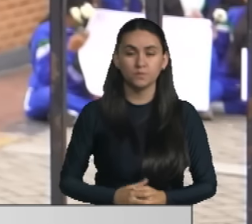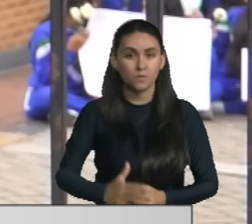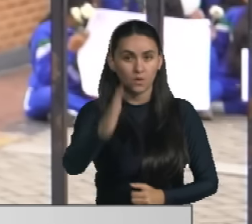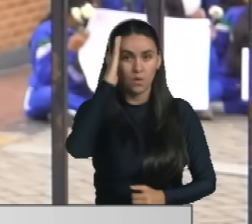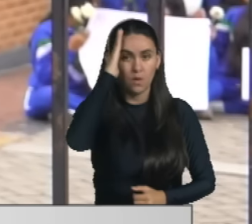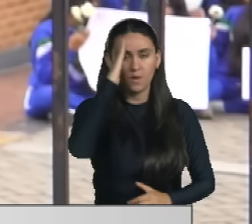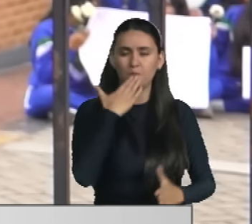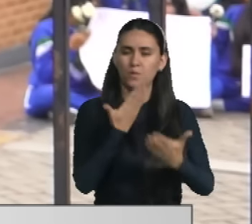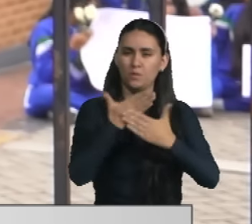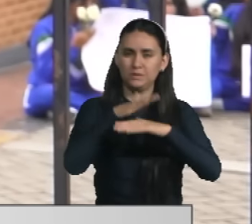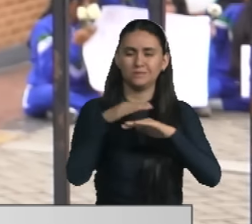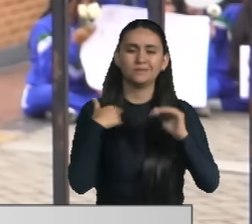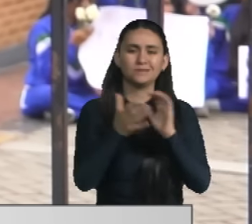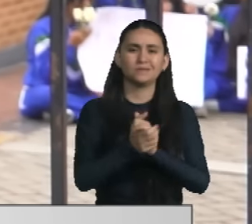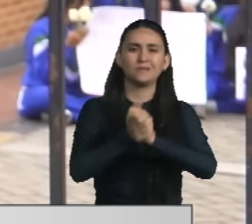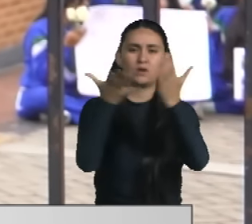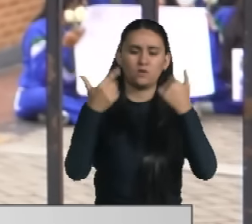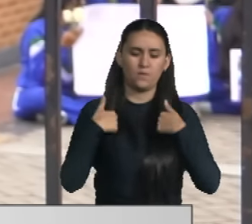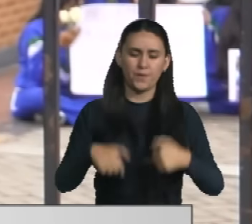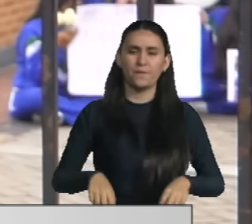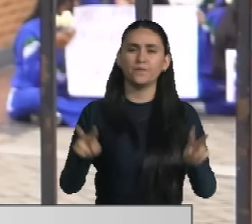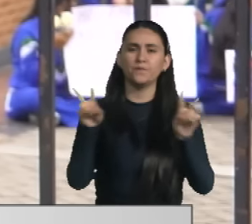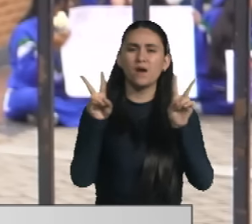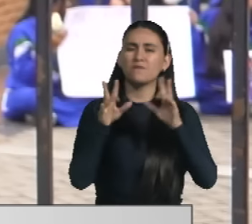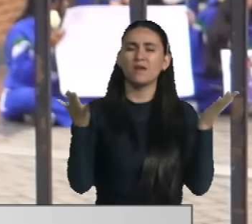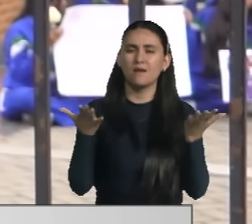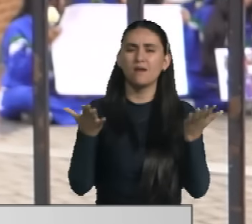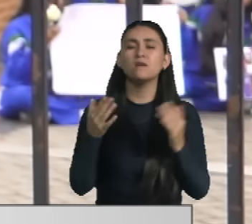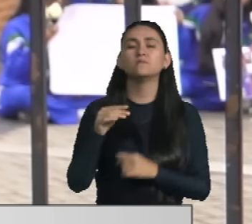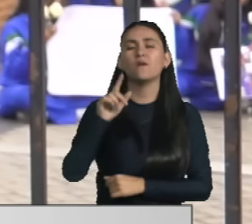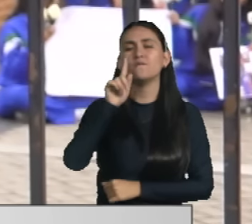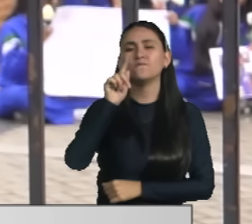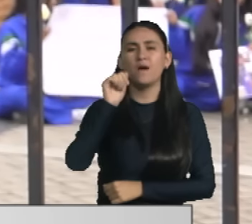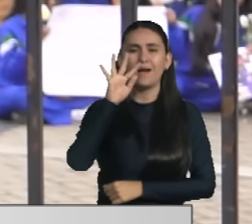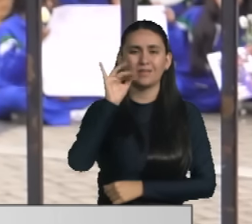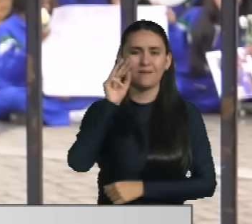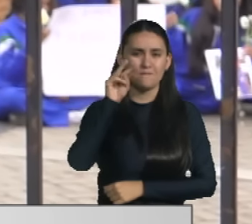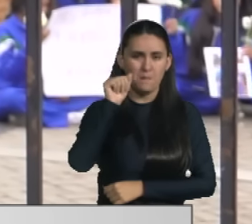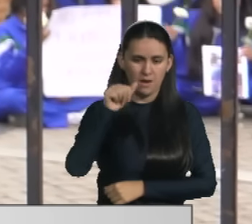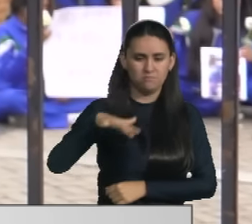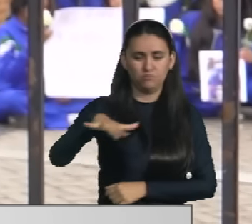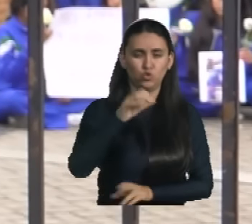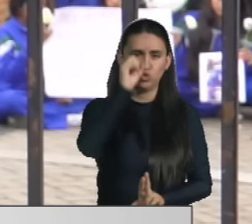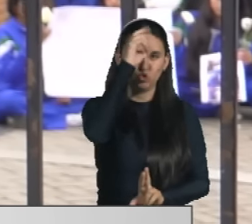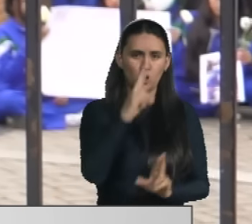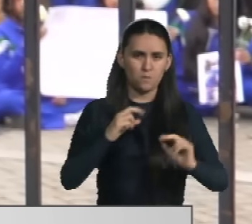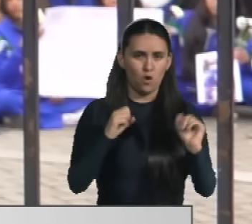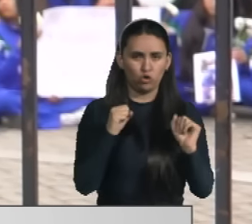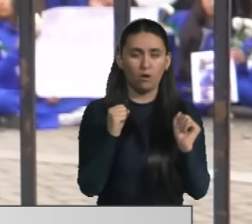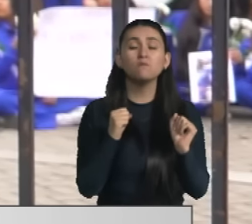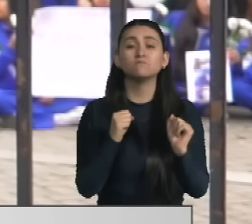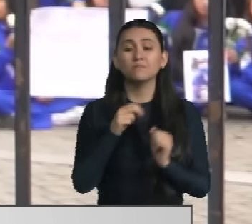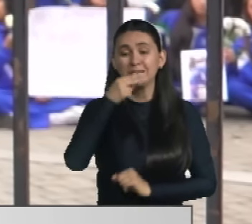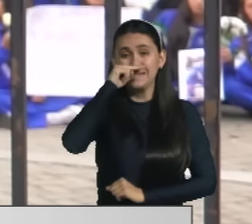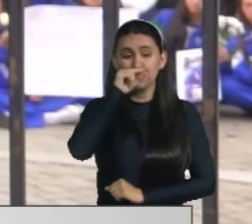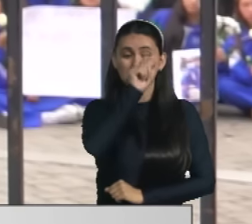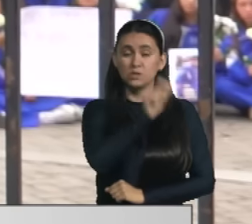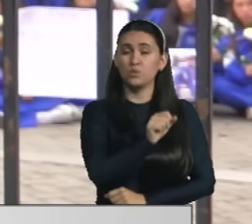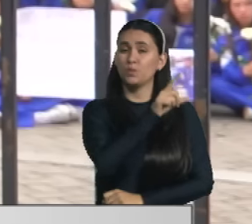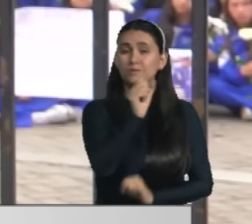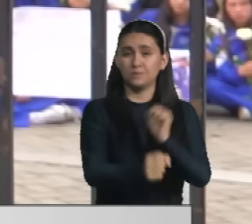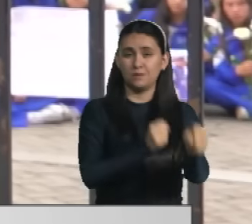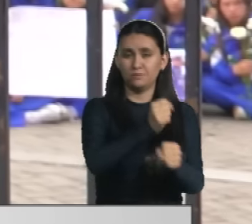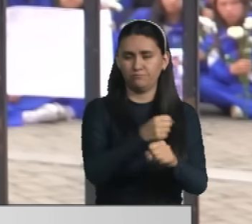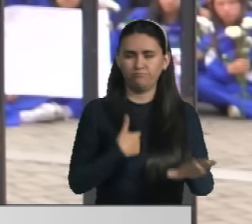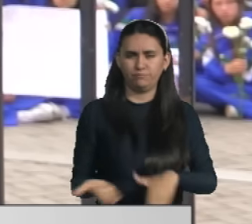Hola, muy buenas tardes, los saludamos en directo desde el Colegio Nuestra Señora de Fátima, ubicado en el sur de la capital del país, donde en las últimas horas un niño de 11 años